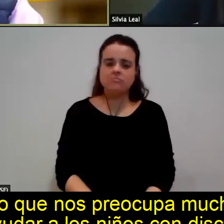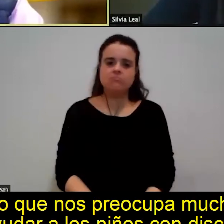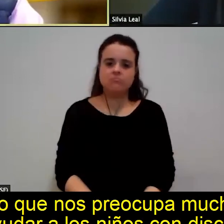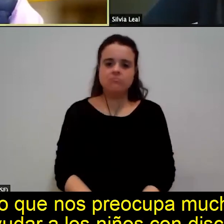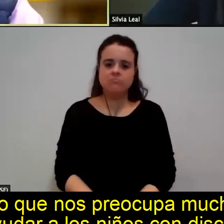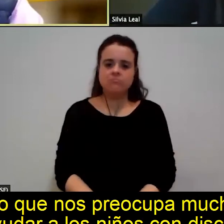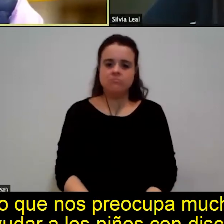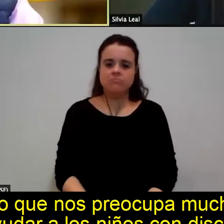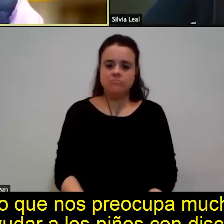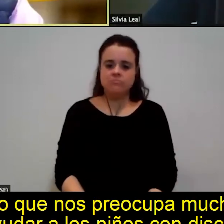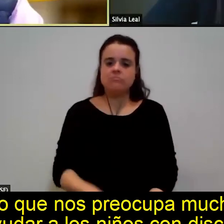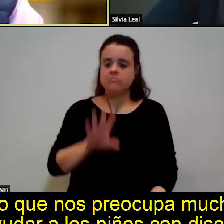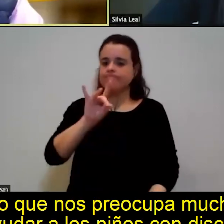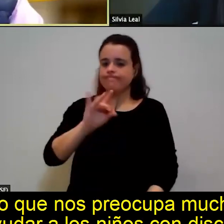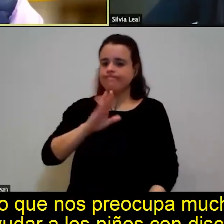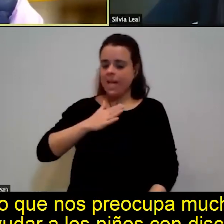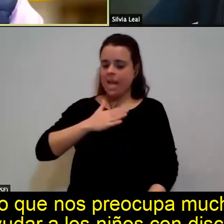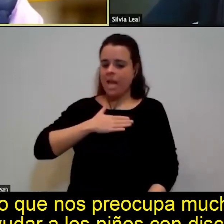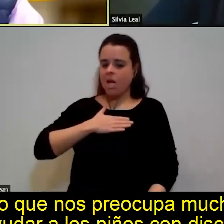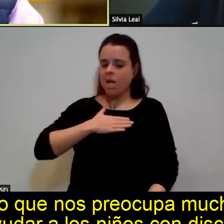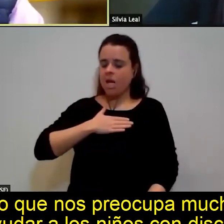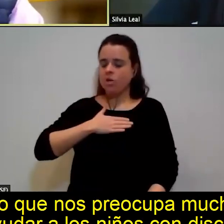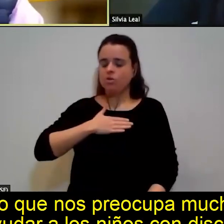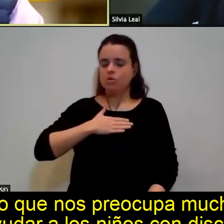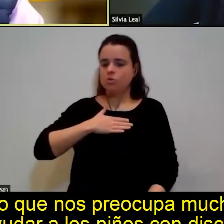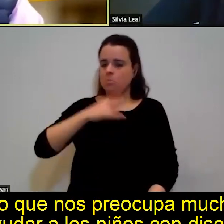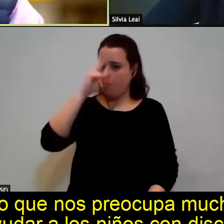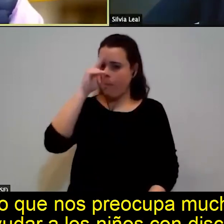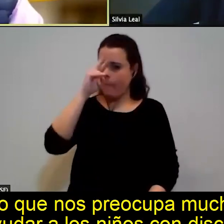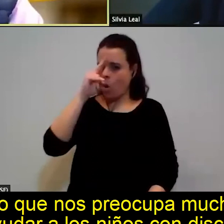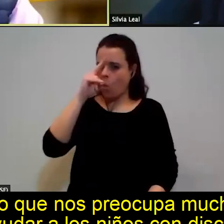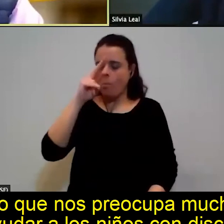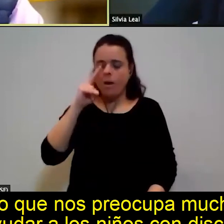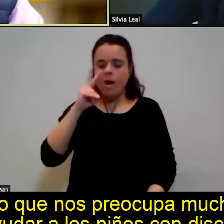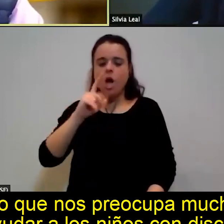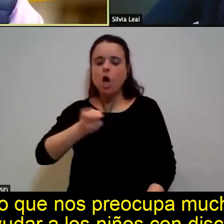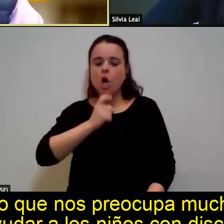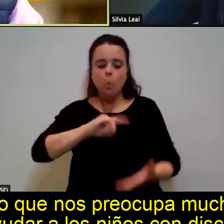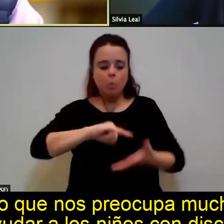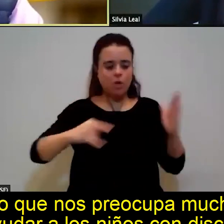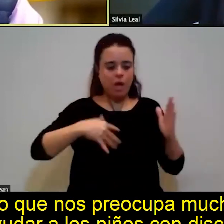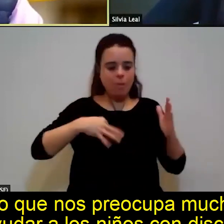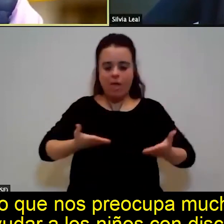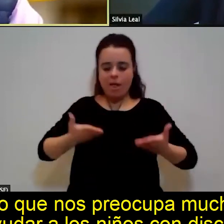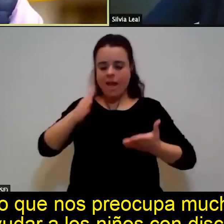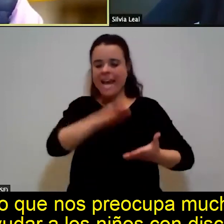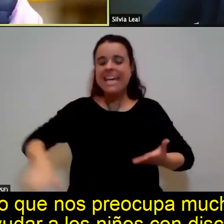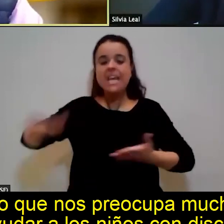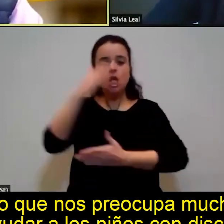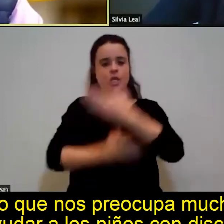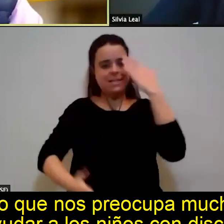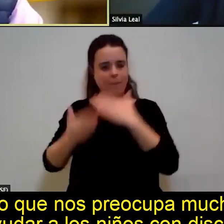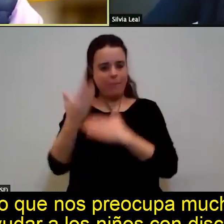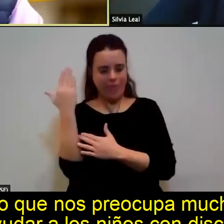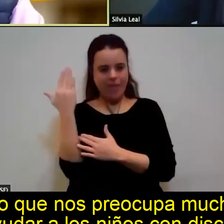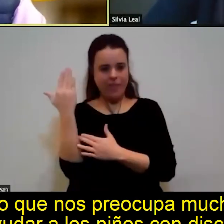Sin duda, nosotros la educación es algo que nos preocupa muchísimo y es cómo la tecnología puede ayudar a los niños con discapacidad